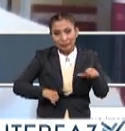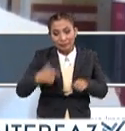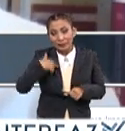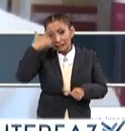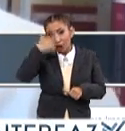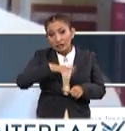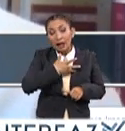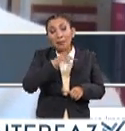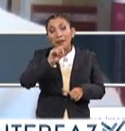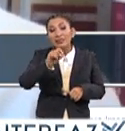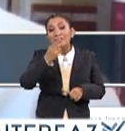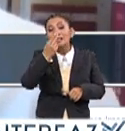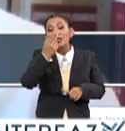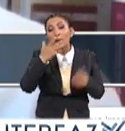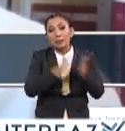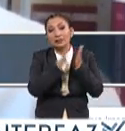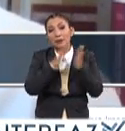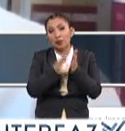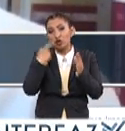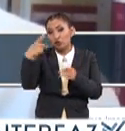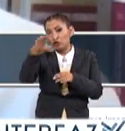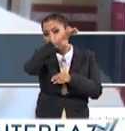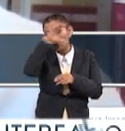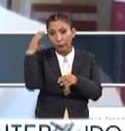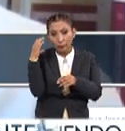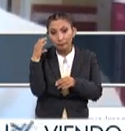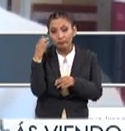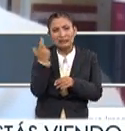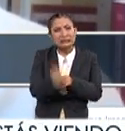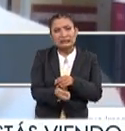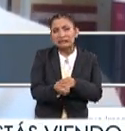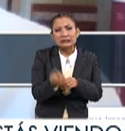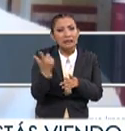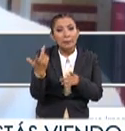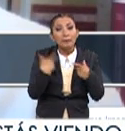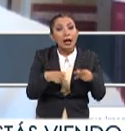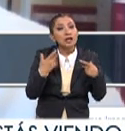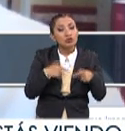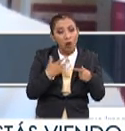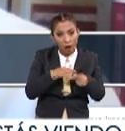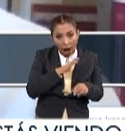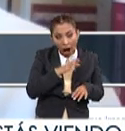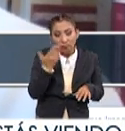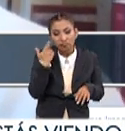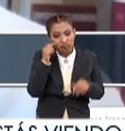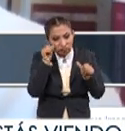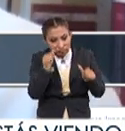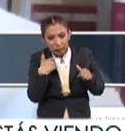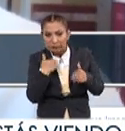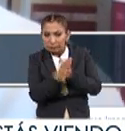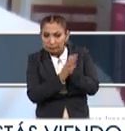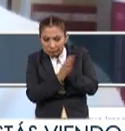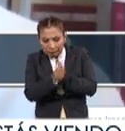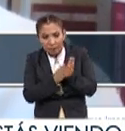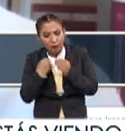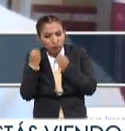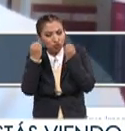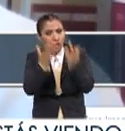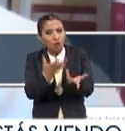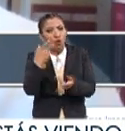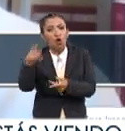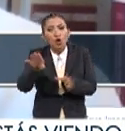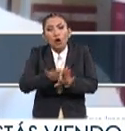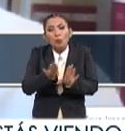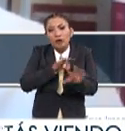la noche ya teníamos 25 participantes con sus fotografías. ¿Qué significa? Que la gente está ávida, está deseosa de dar a